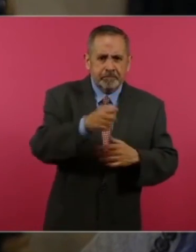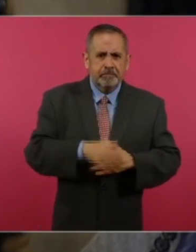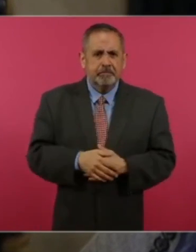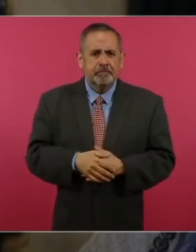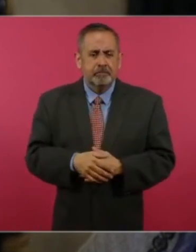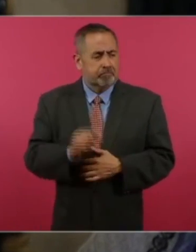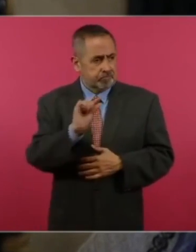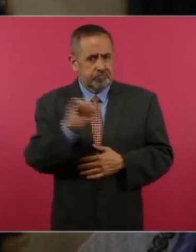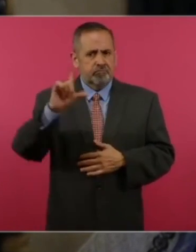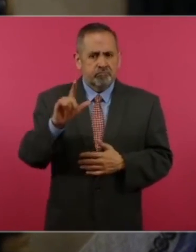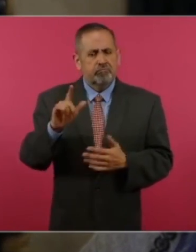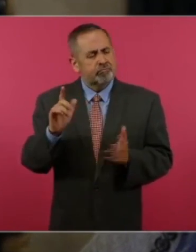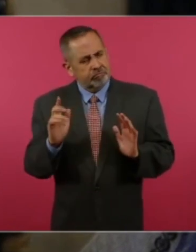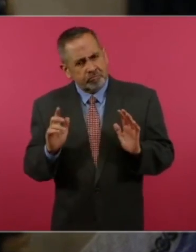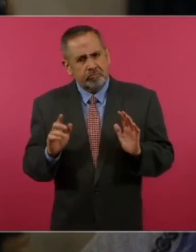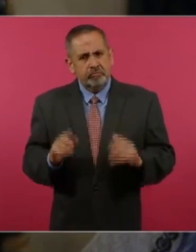no solo profesionales,